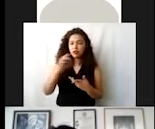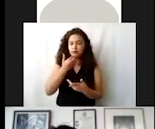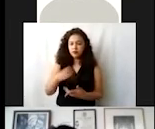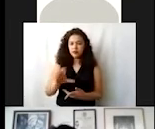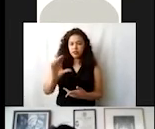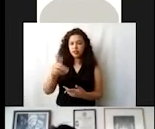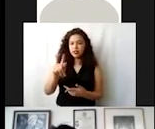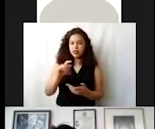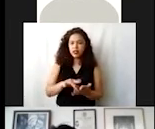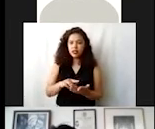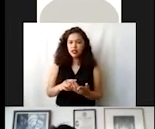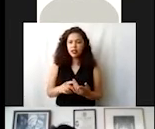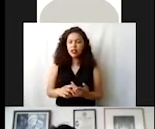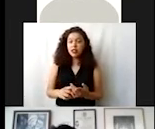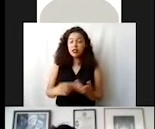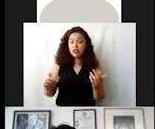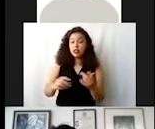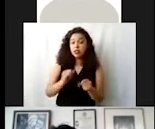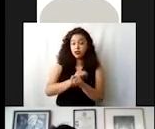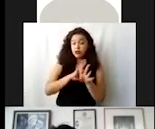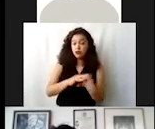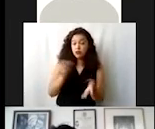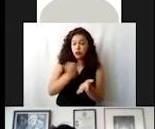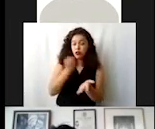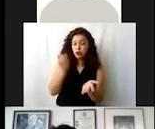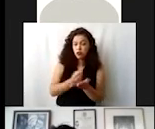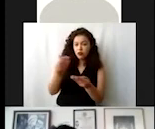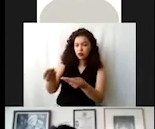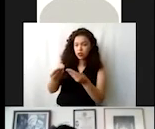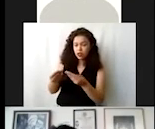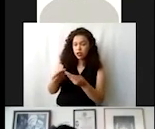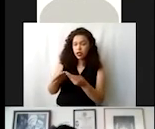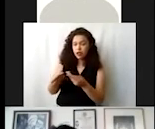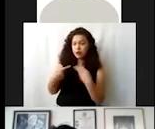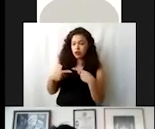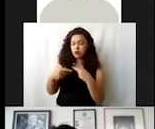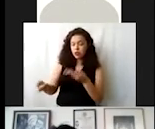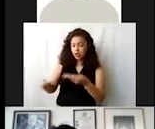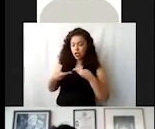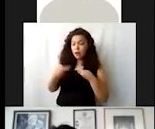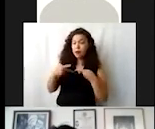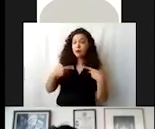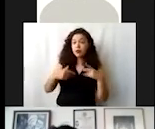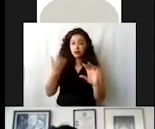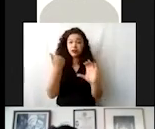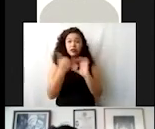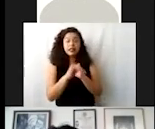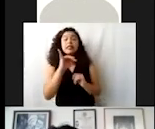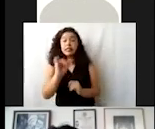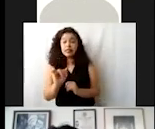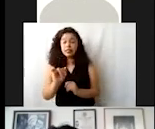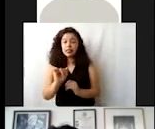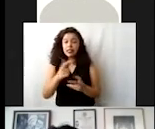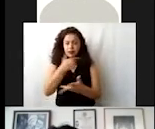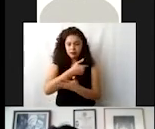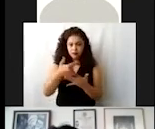un dato obligatorio para quien lo recibe, pero sí para quien lo emite. Y también tiene una pregunta. ¿La contabilidad se puede llevar en una